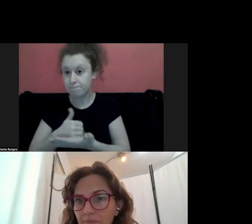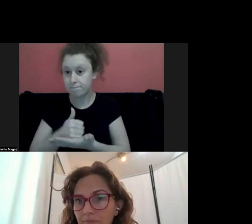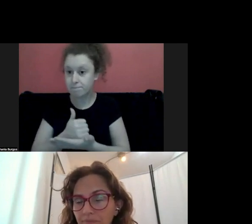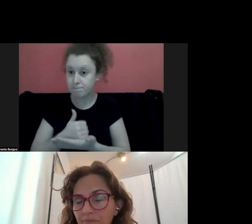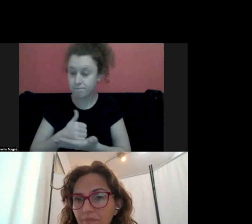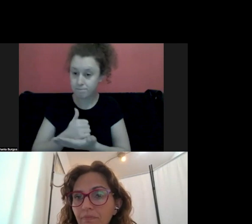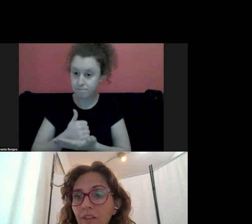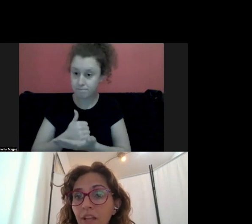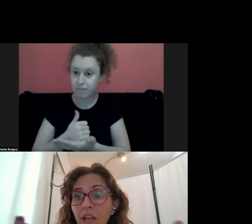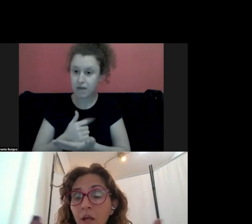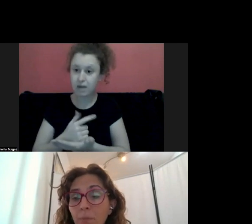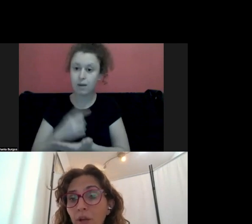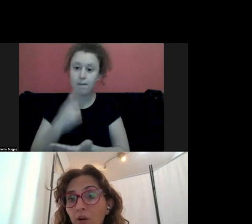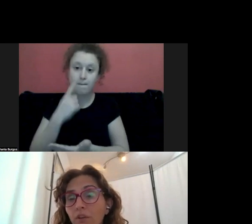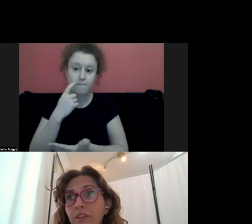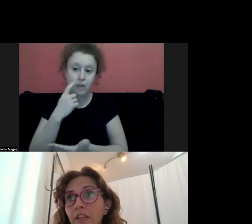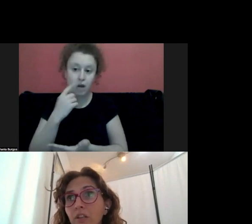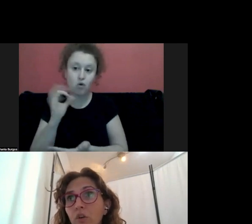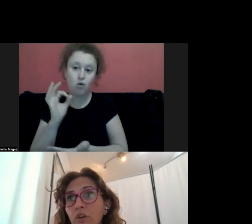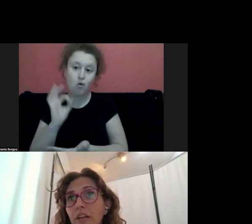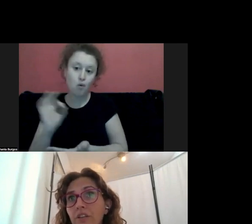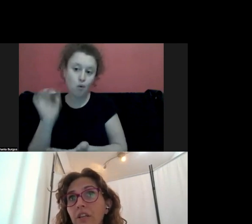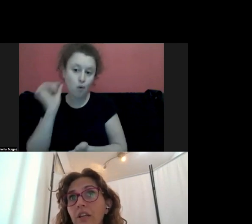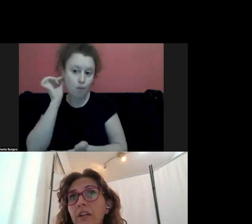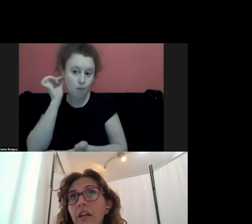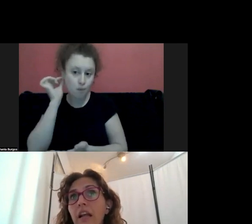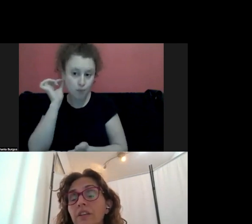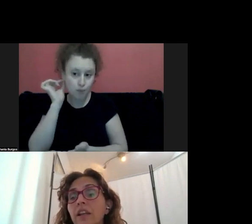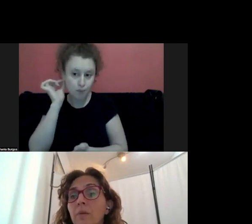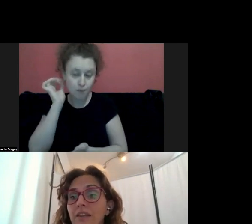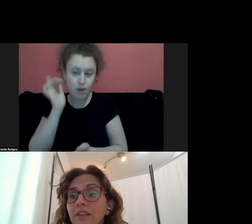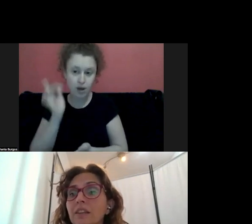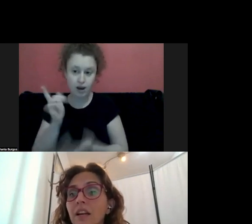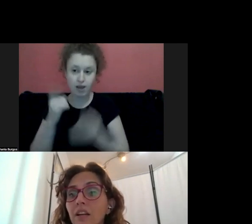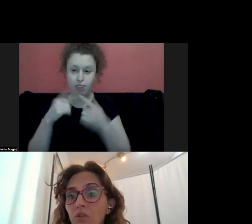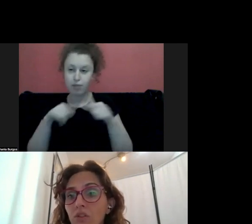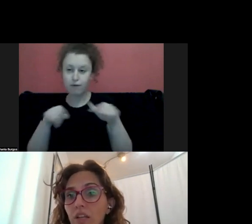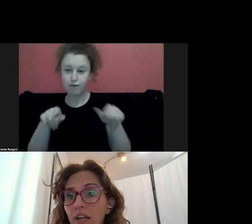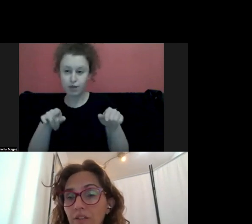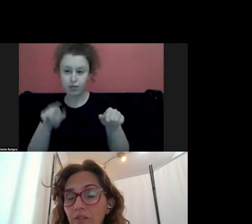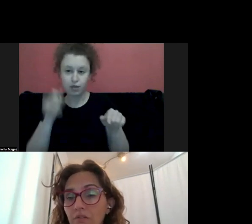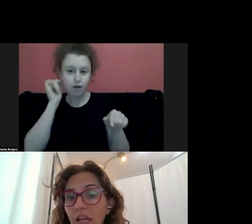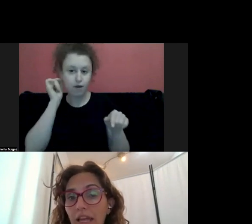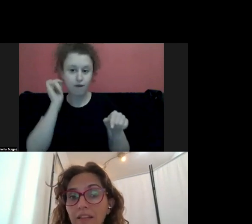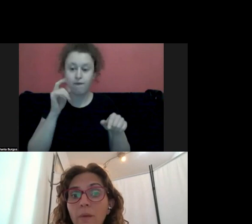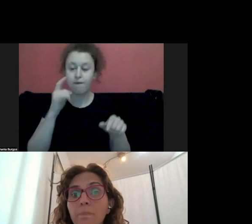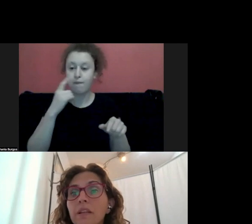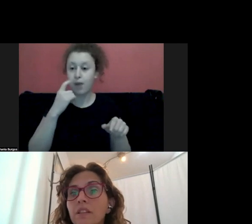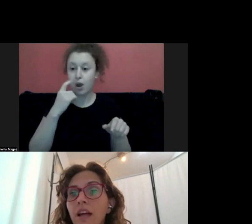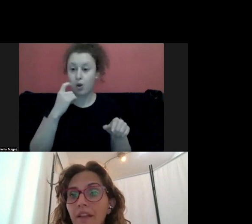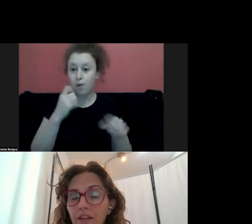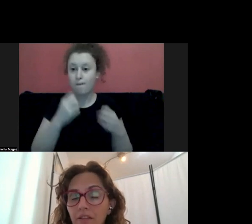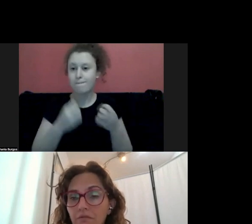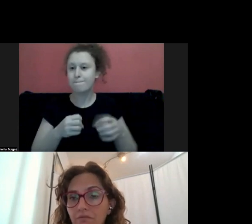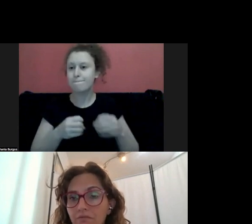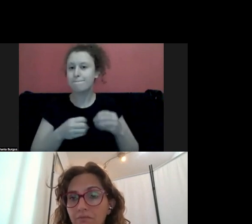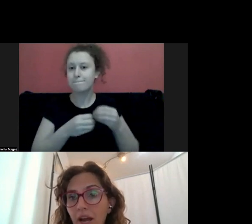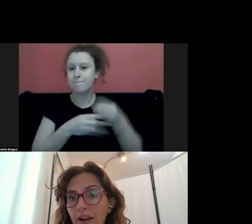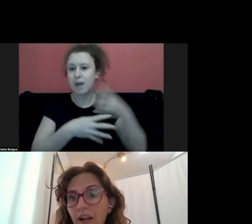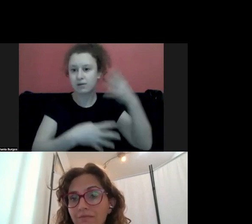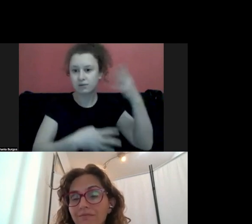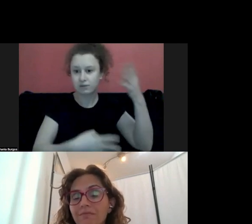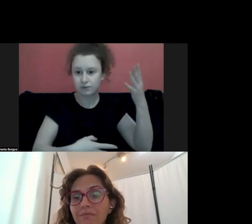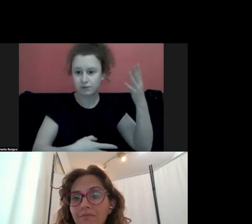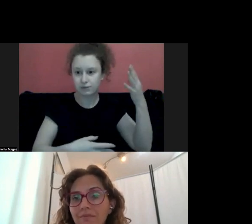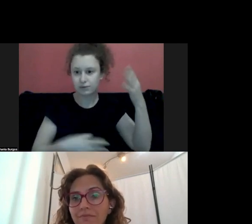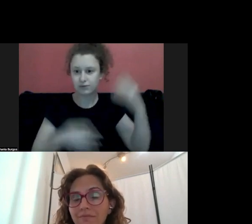niñas. Pero lo cierto es que las herramientas diagnósticas están pensadas